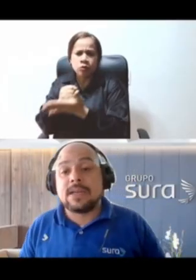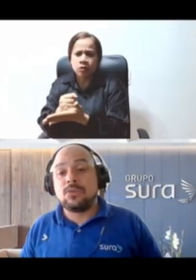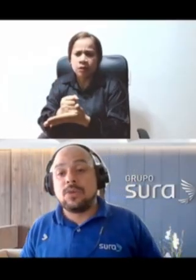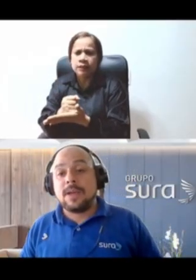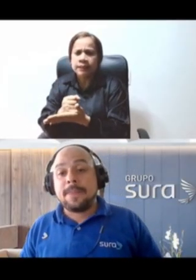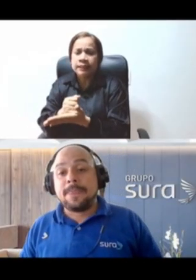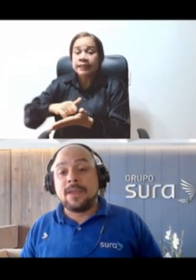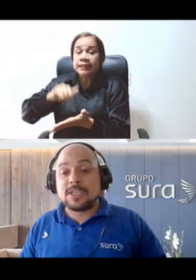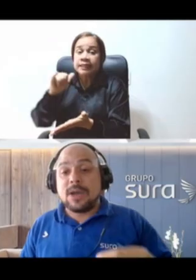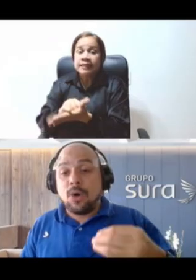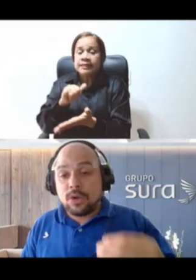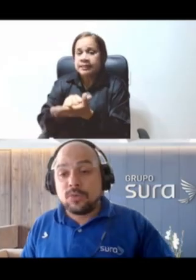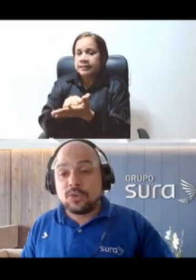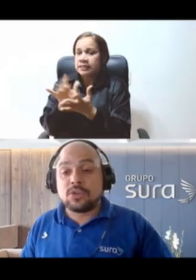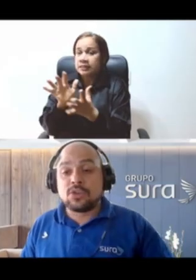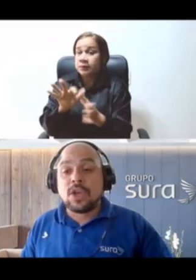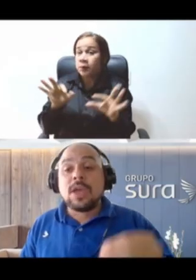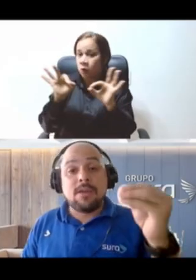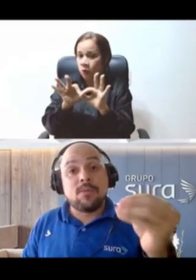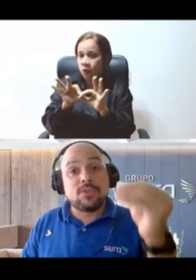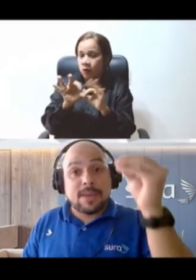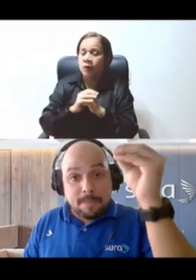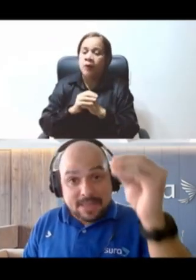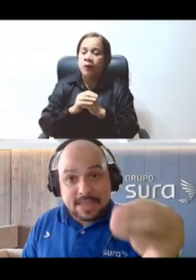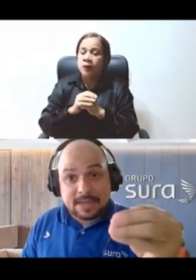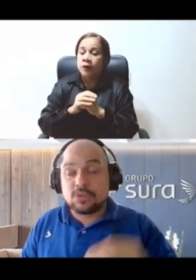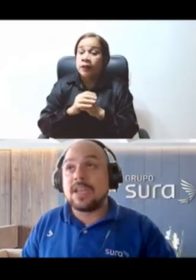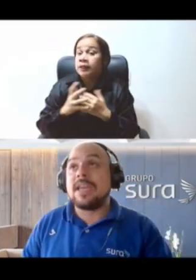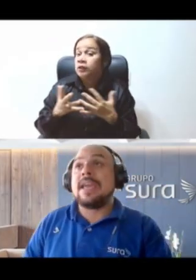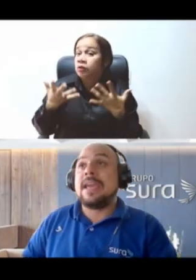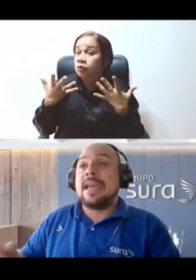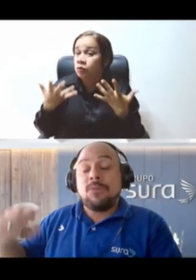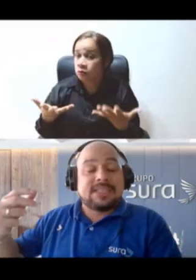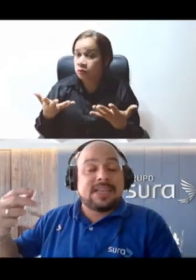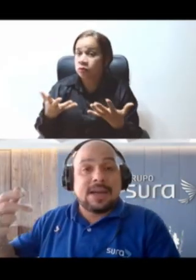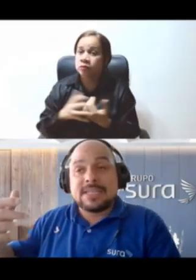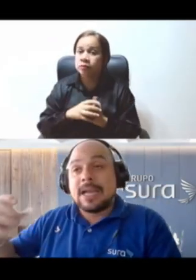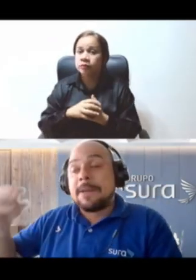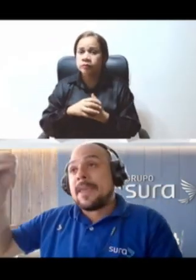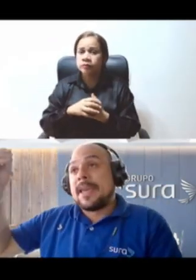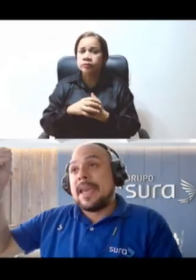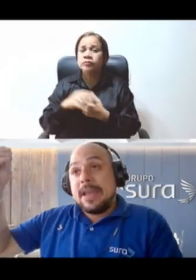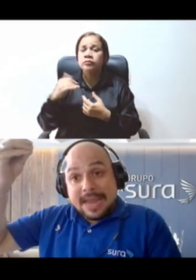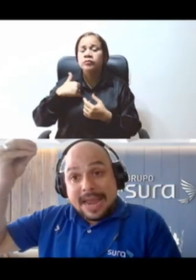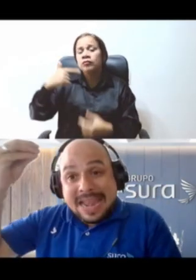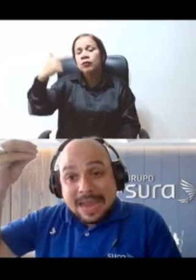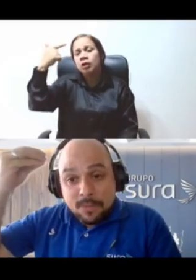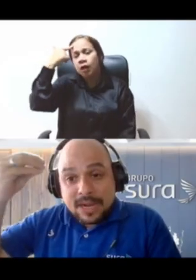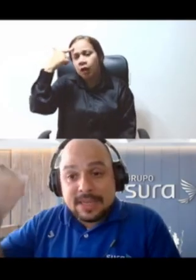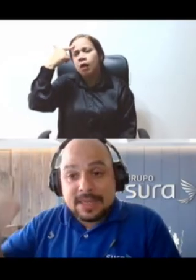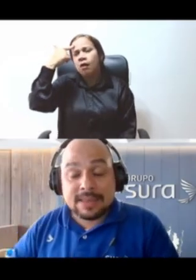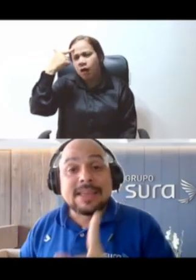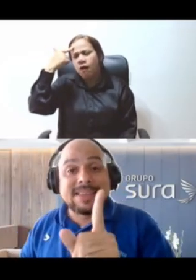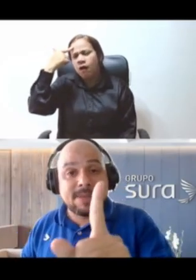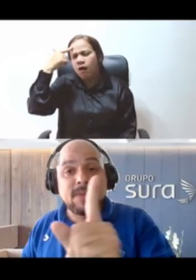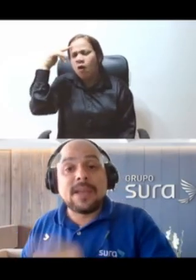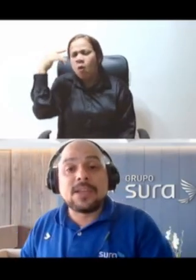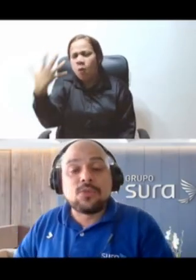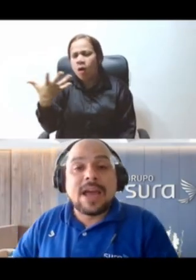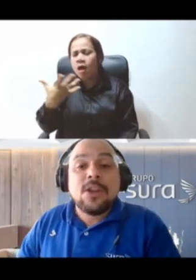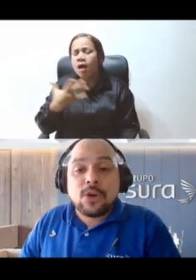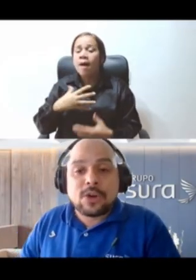y necesitan ayuda. Entonces, hoy, muchachos, debemos de meternos en nuestra cabeza que la